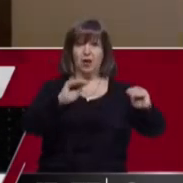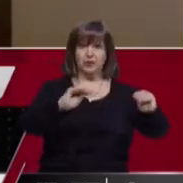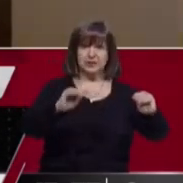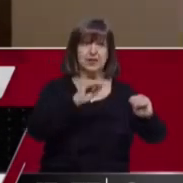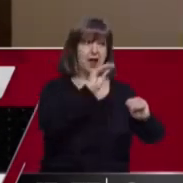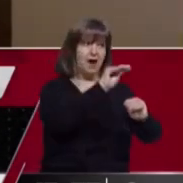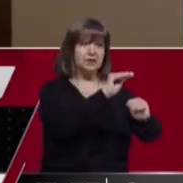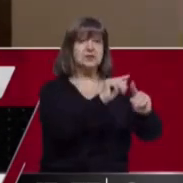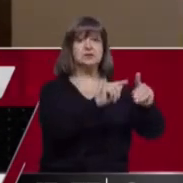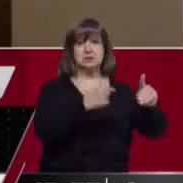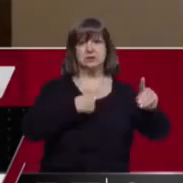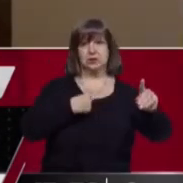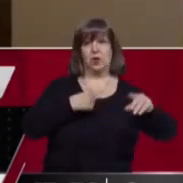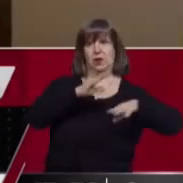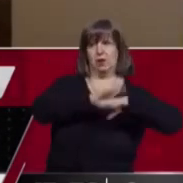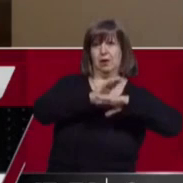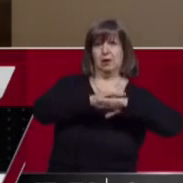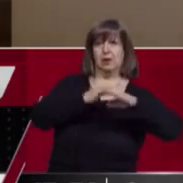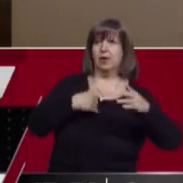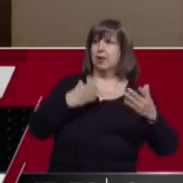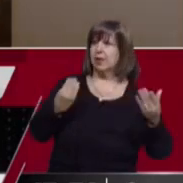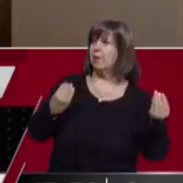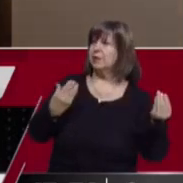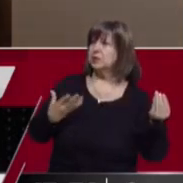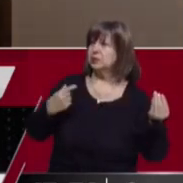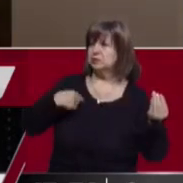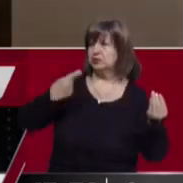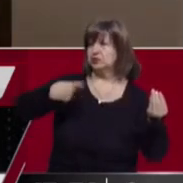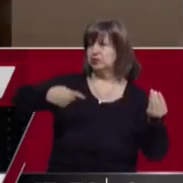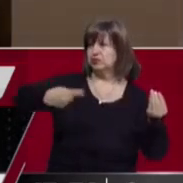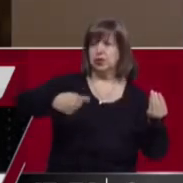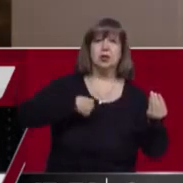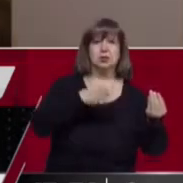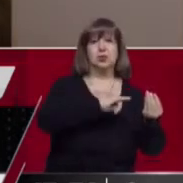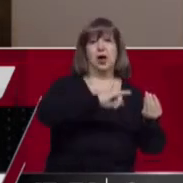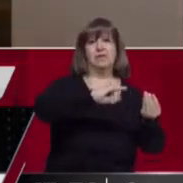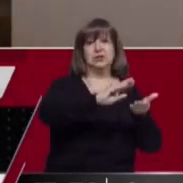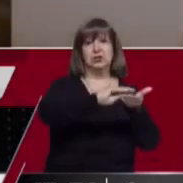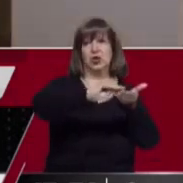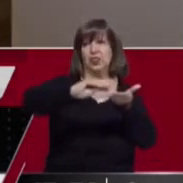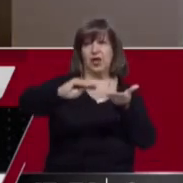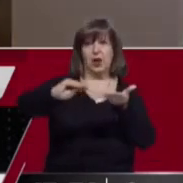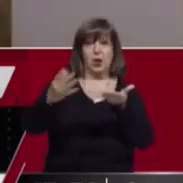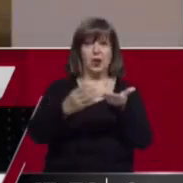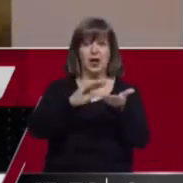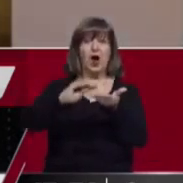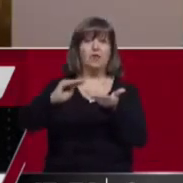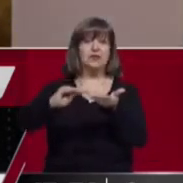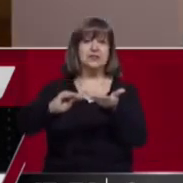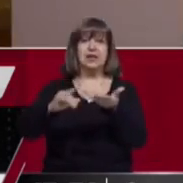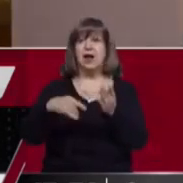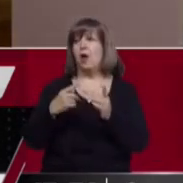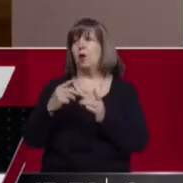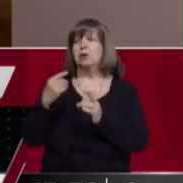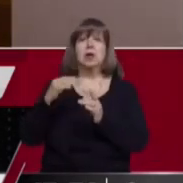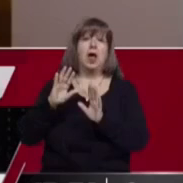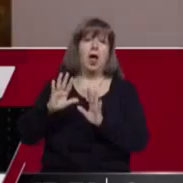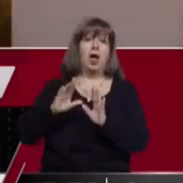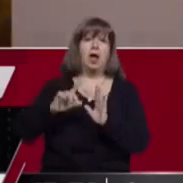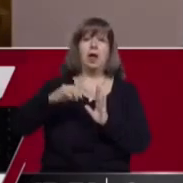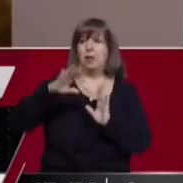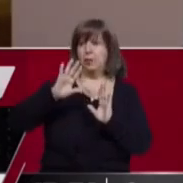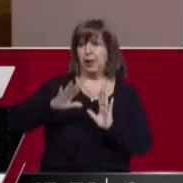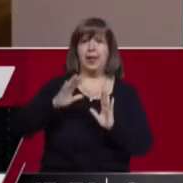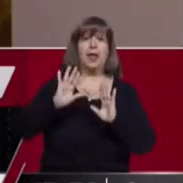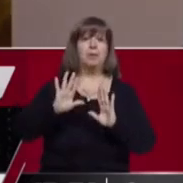ir suponiendo, ir haciendo como un diagnóstico telefónico de la Claro. gravedad de la situación. Y esto hace que nosotros sepamos si